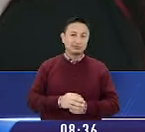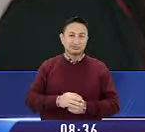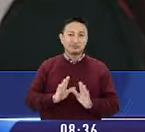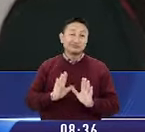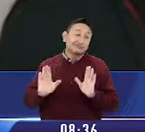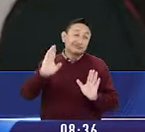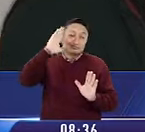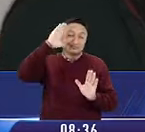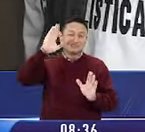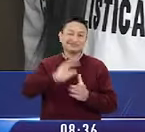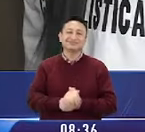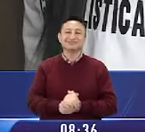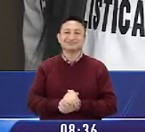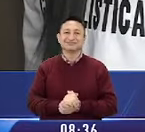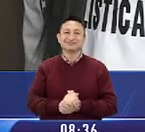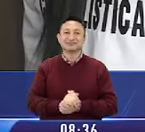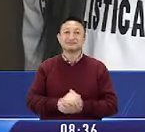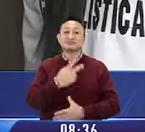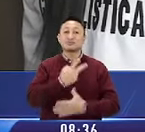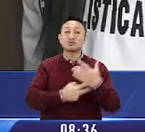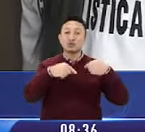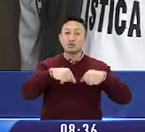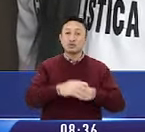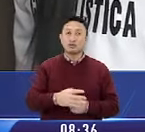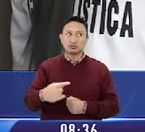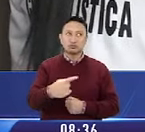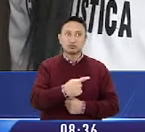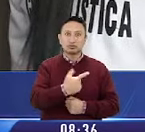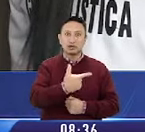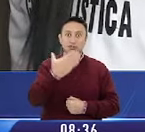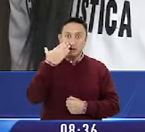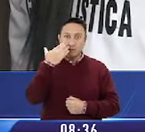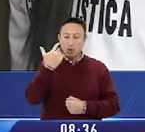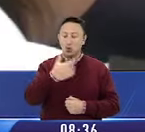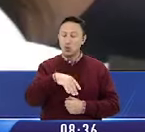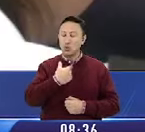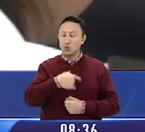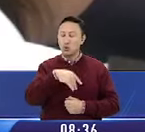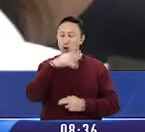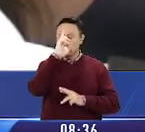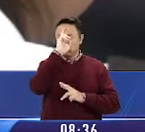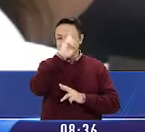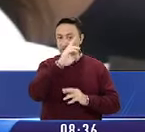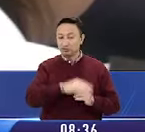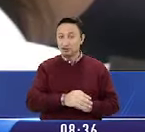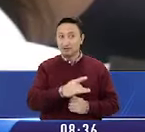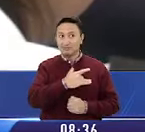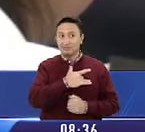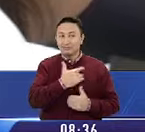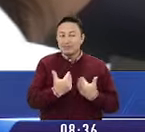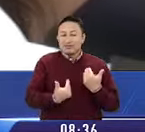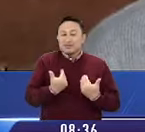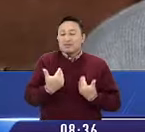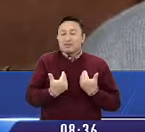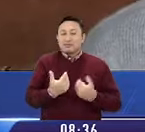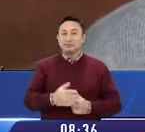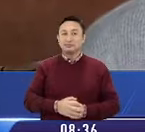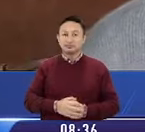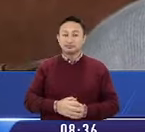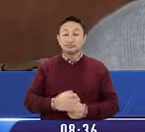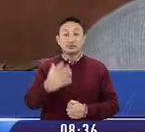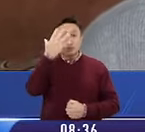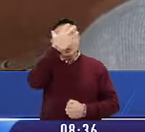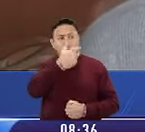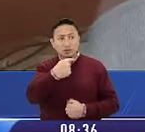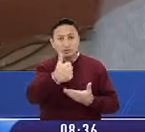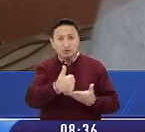policía. Sus hijos sienten gran respeto y admiración por su trabajo y se enorgullecen de Liliana. Es bonita, nos